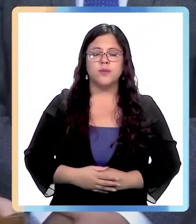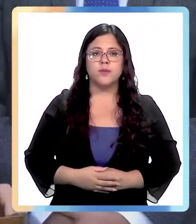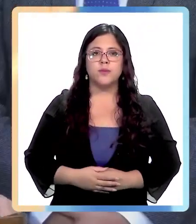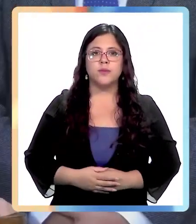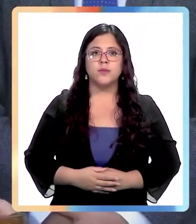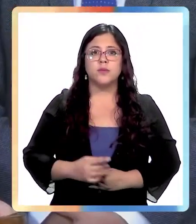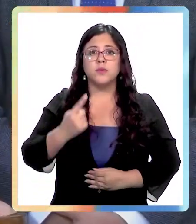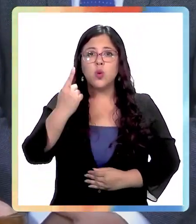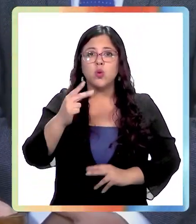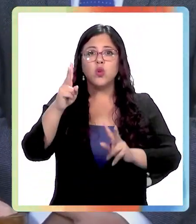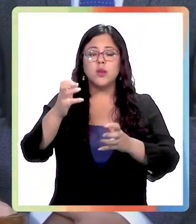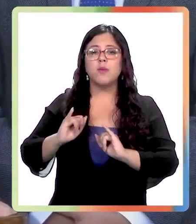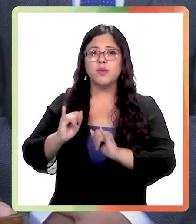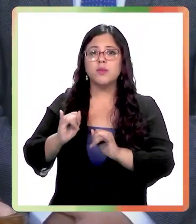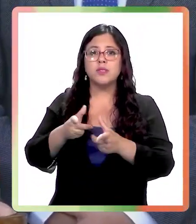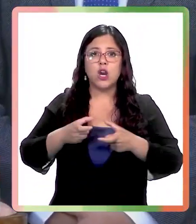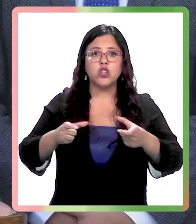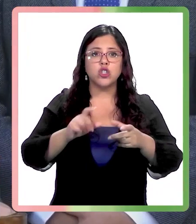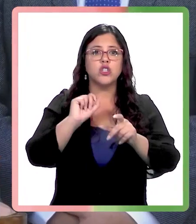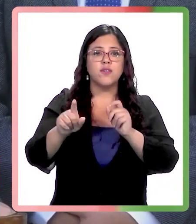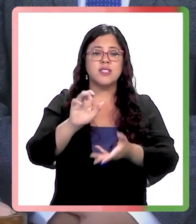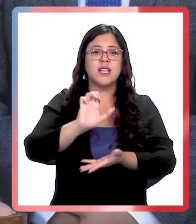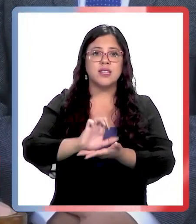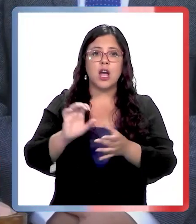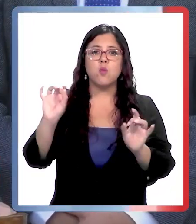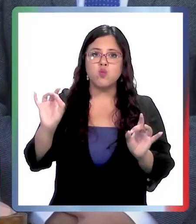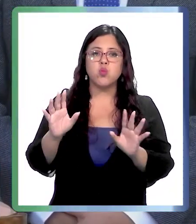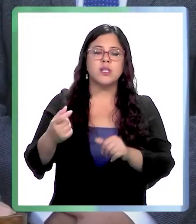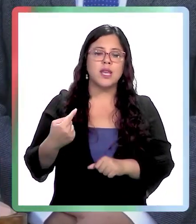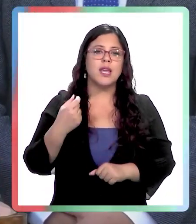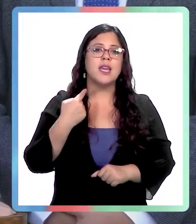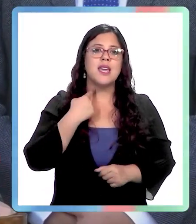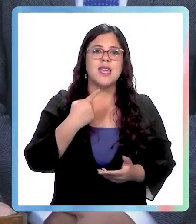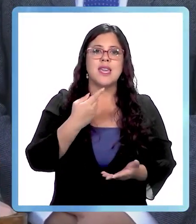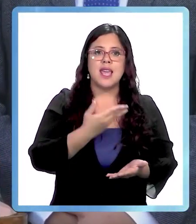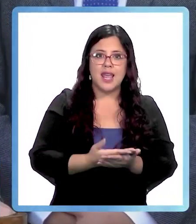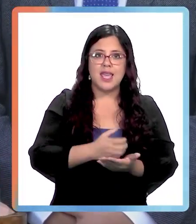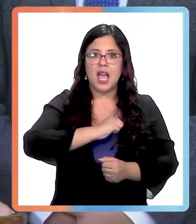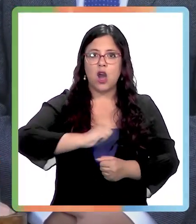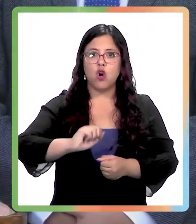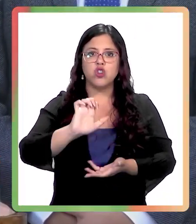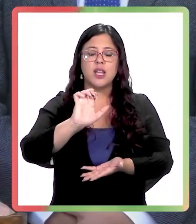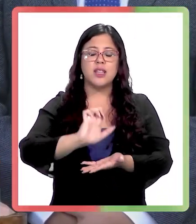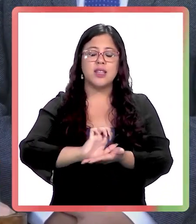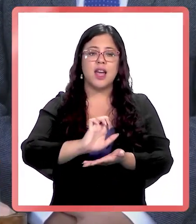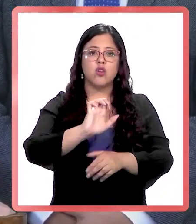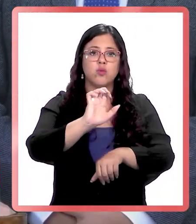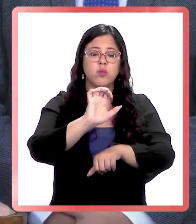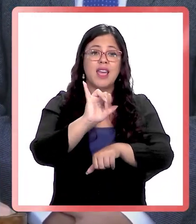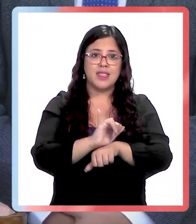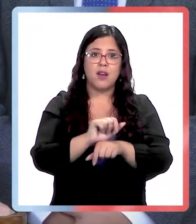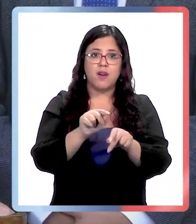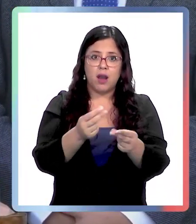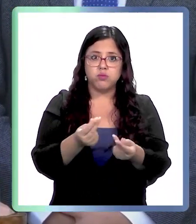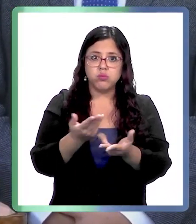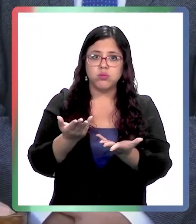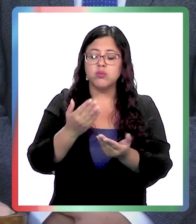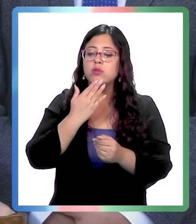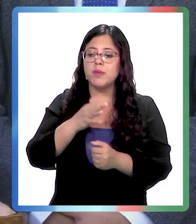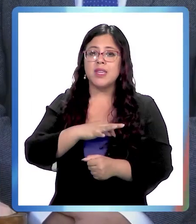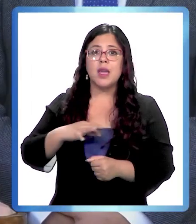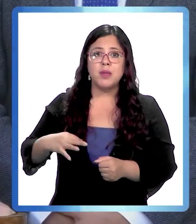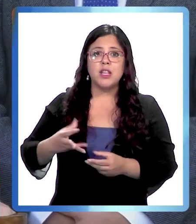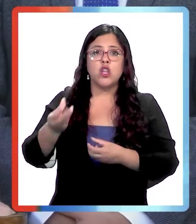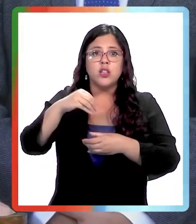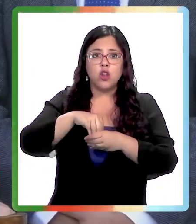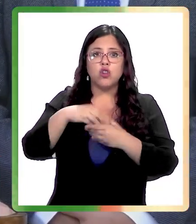Uno es colocar los antecedentes en manos del Consejo de Defensa del Estado para una eventual querella por fraude al fisco. Y lo segundo, por supuesto, es que el